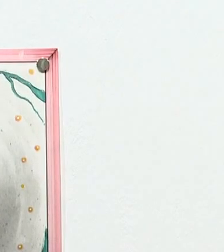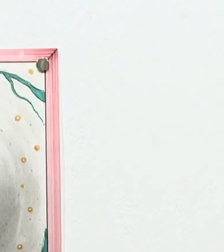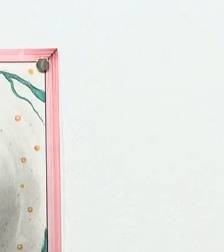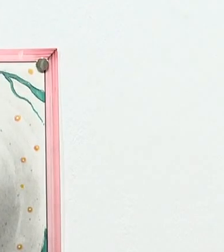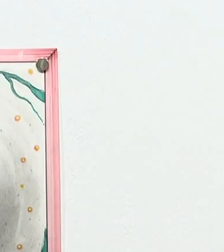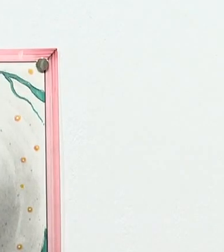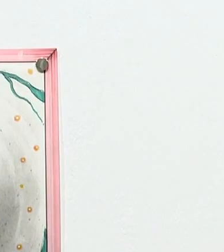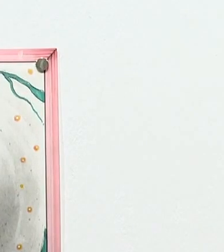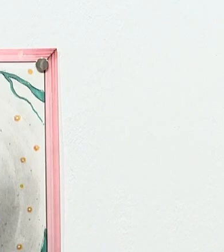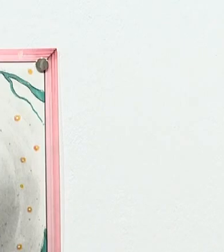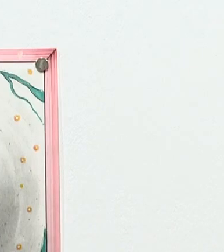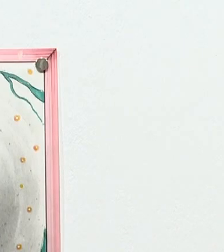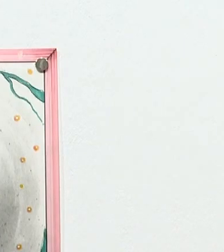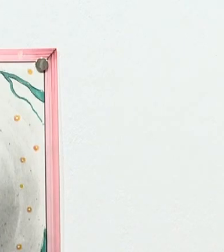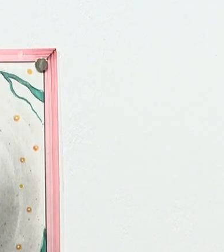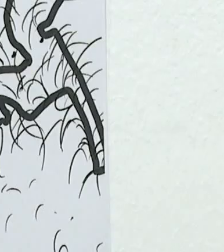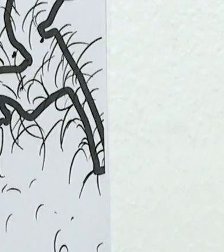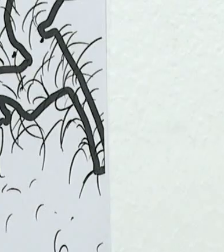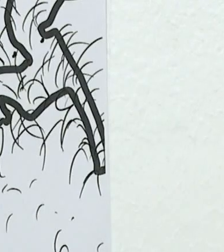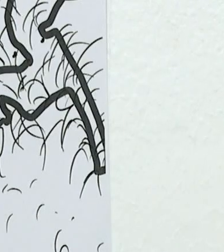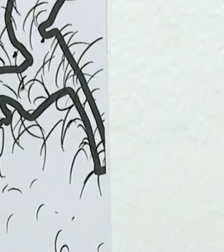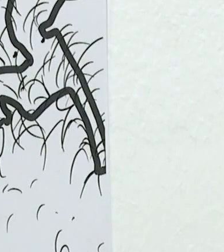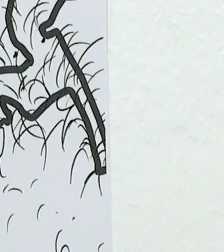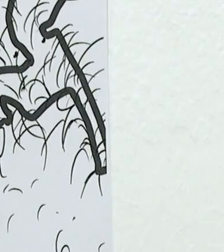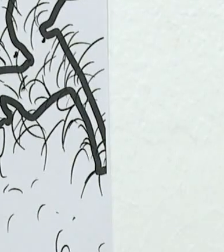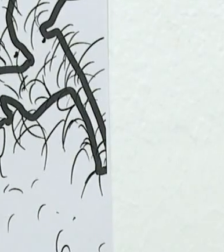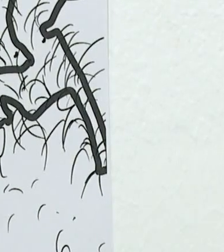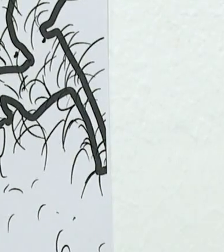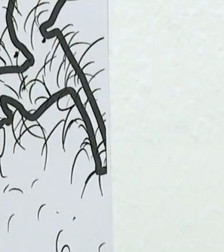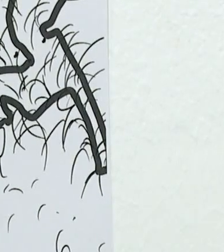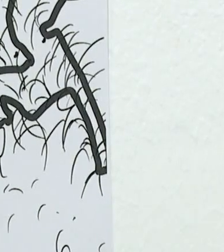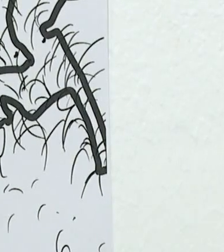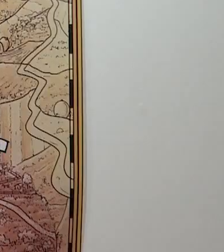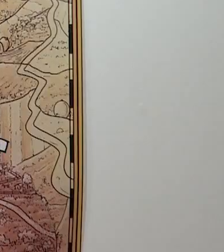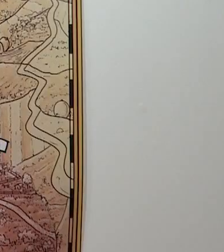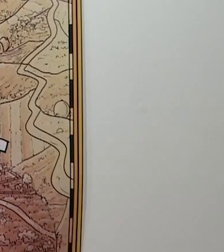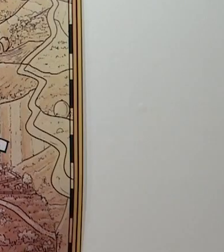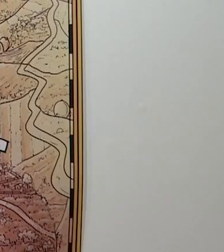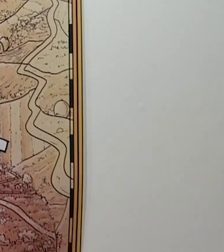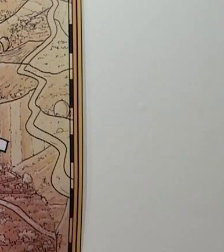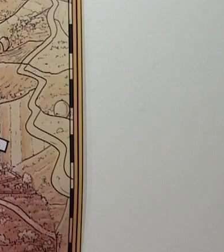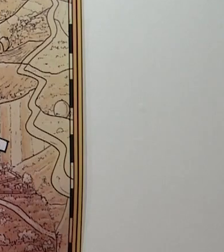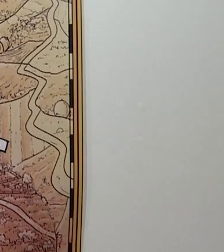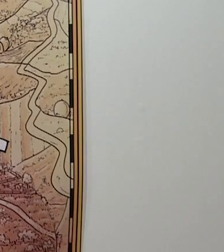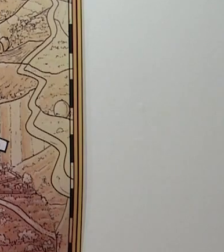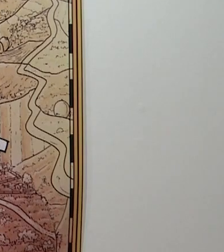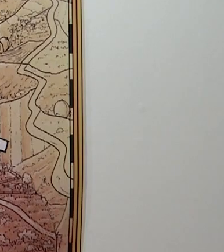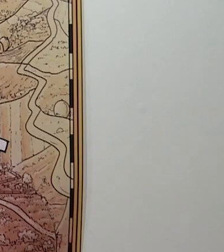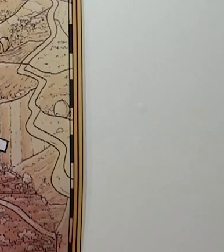de carnaval. Quiero tu voz negra canela escuchar.